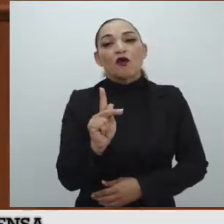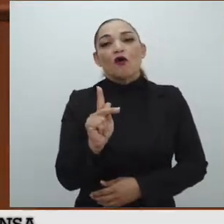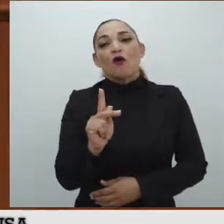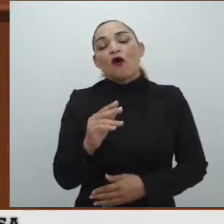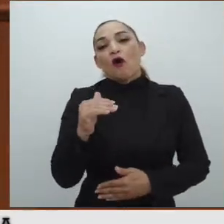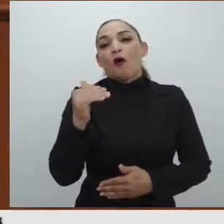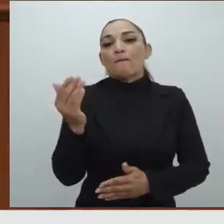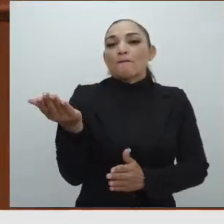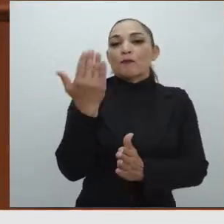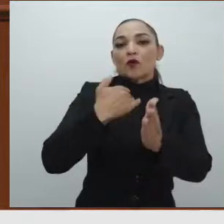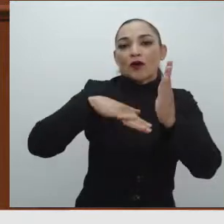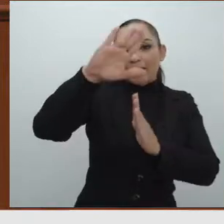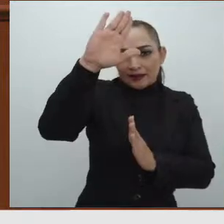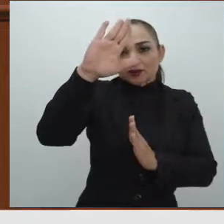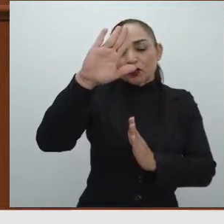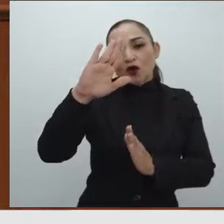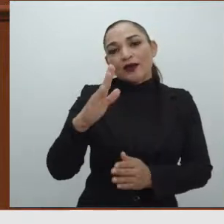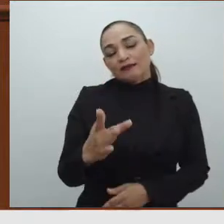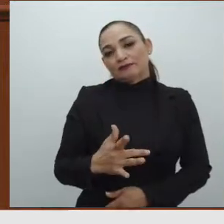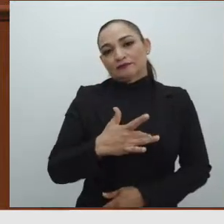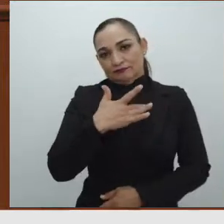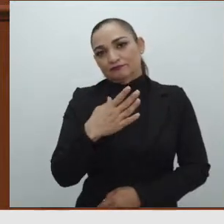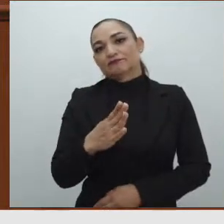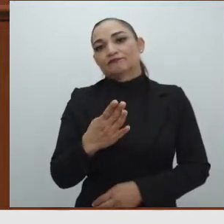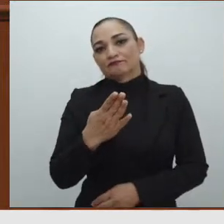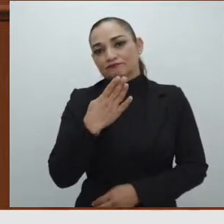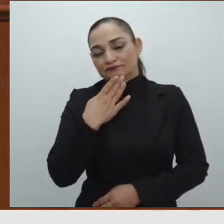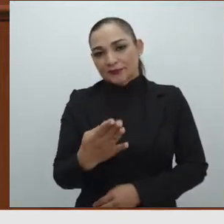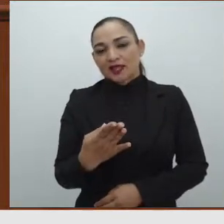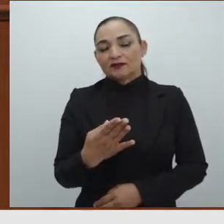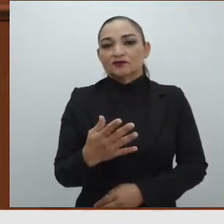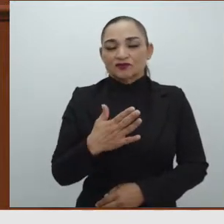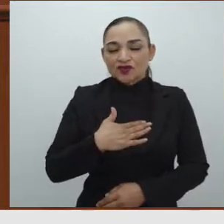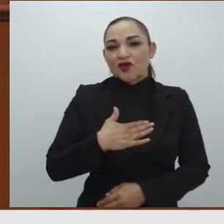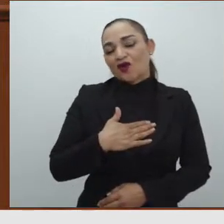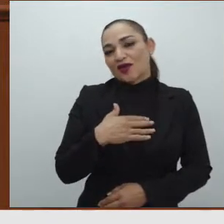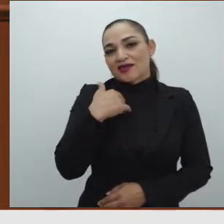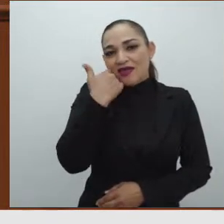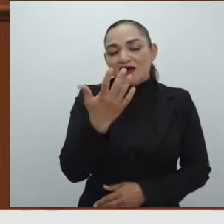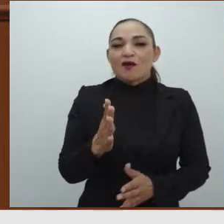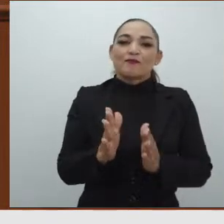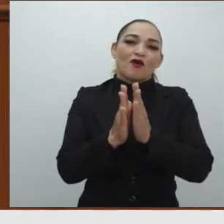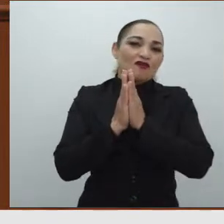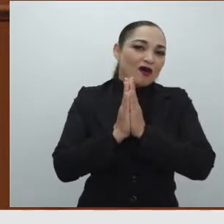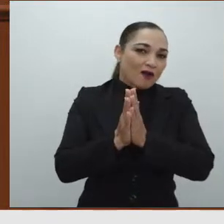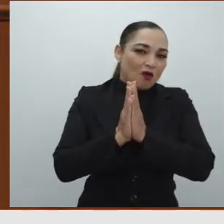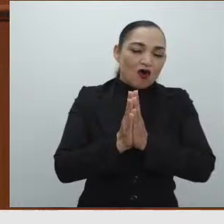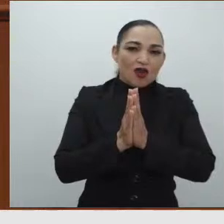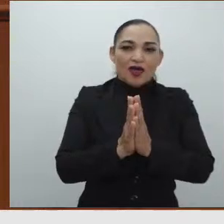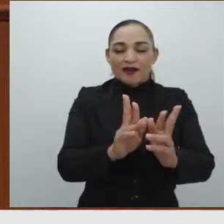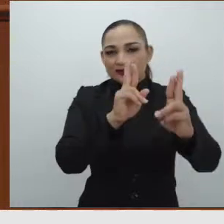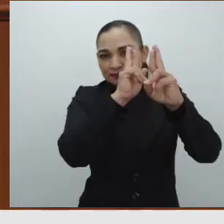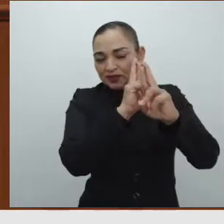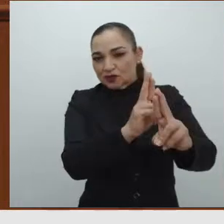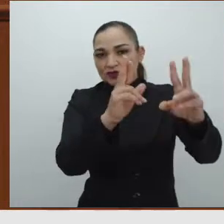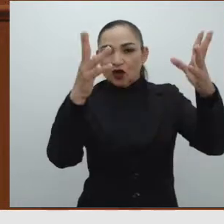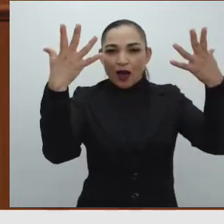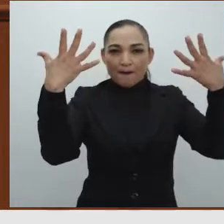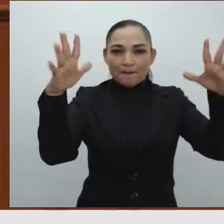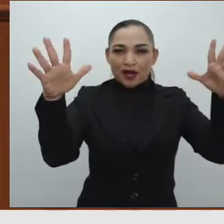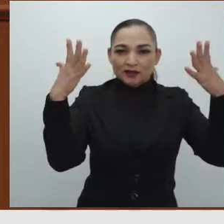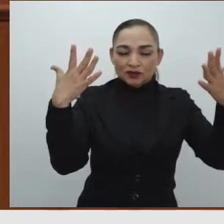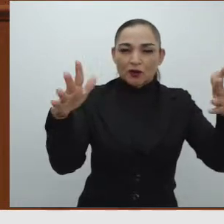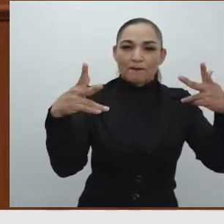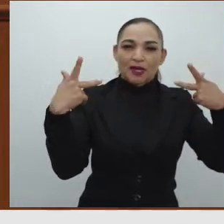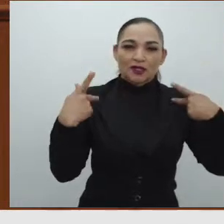Quiero pedirles un respetuoso aplauso a todos los periodistas que con su